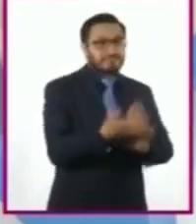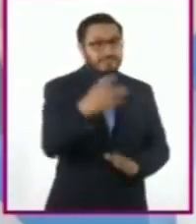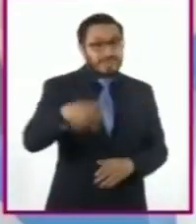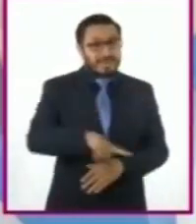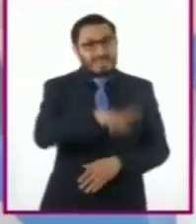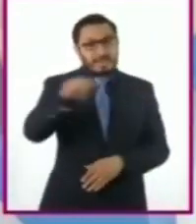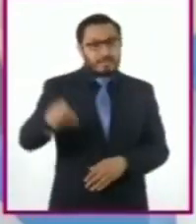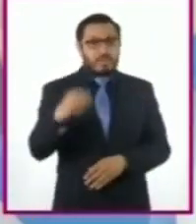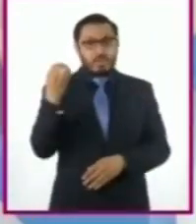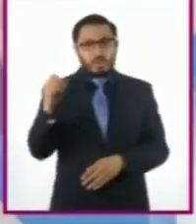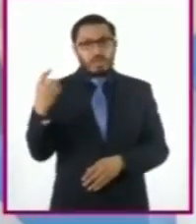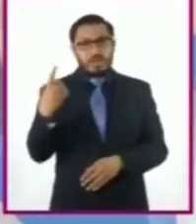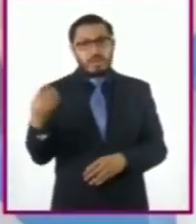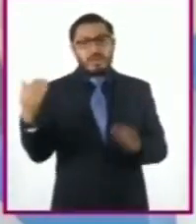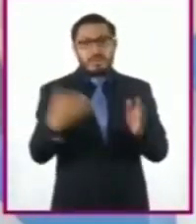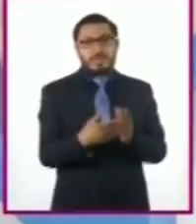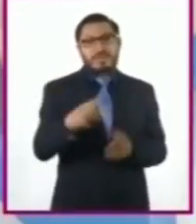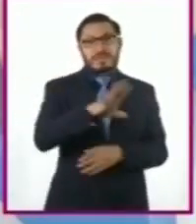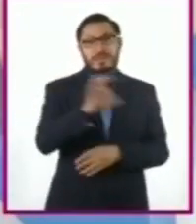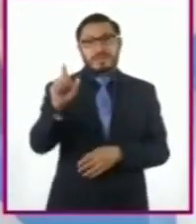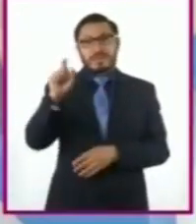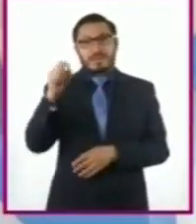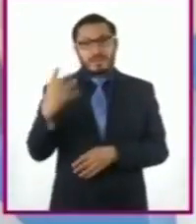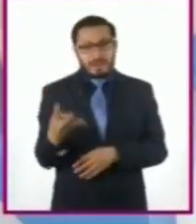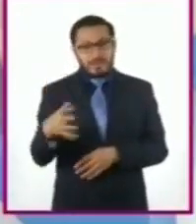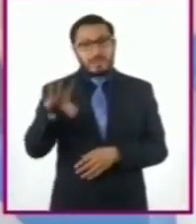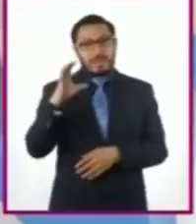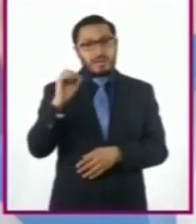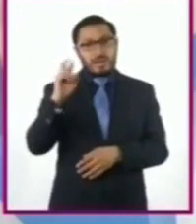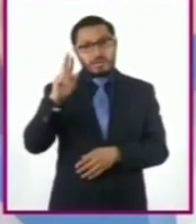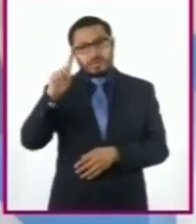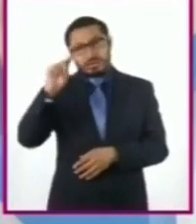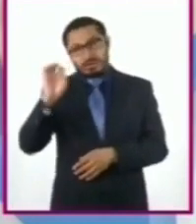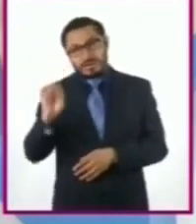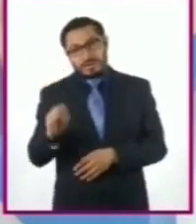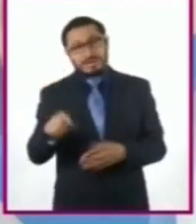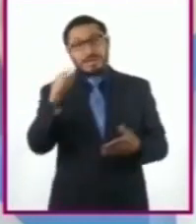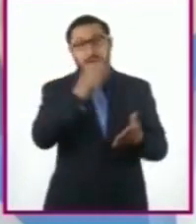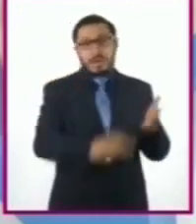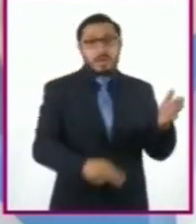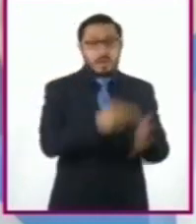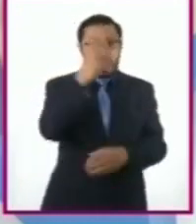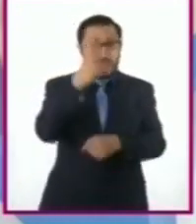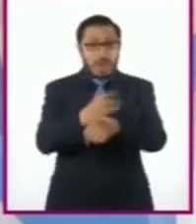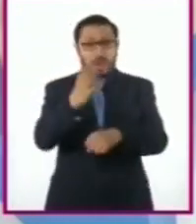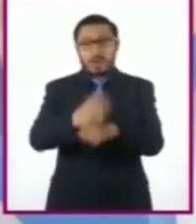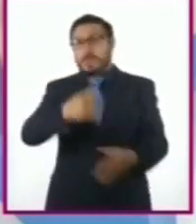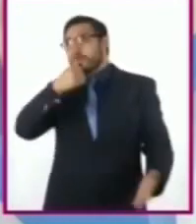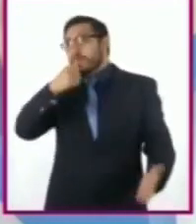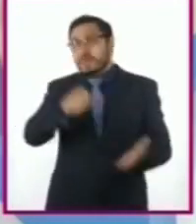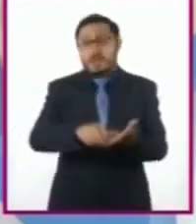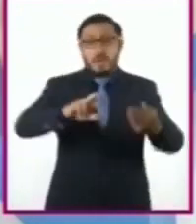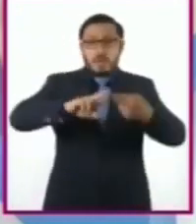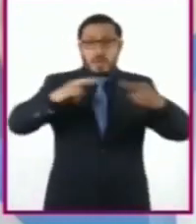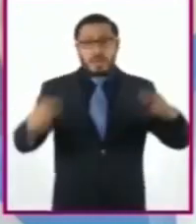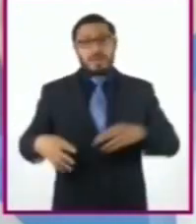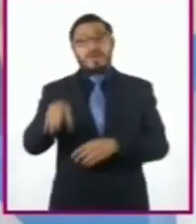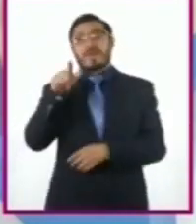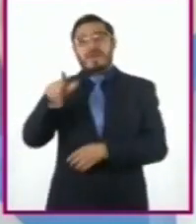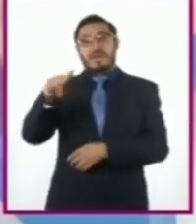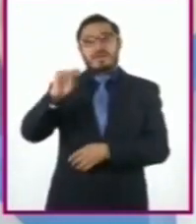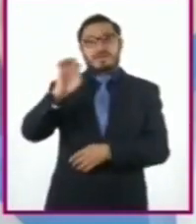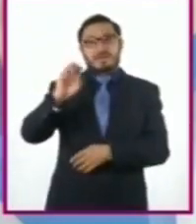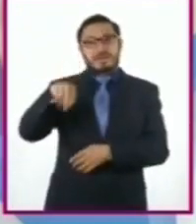de 1524, Cortés firma su cuarta carta de relación en Tenochtitlan